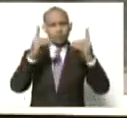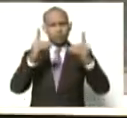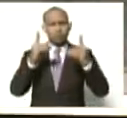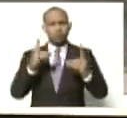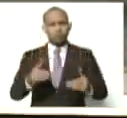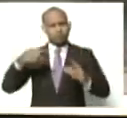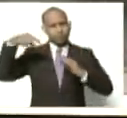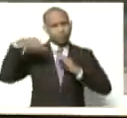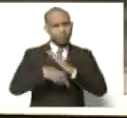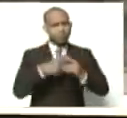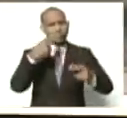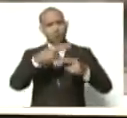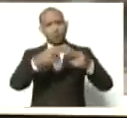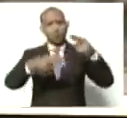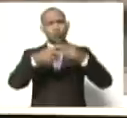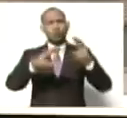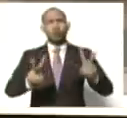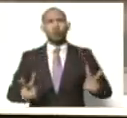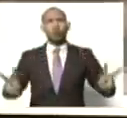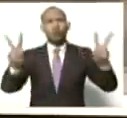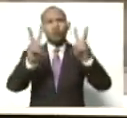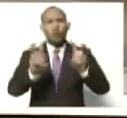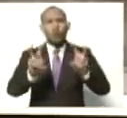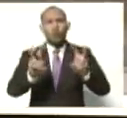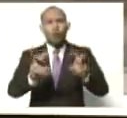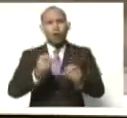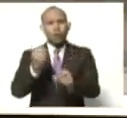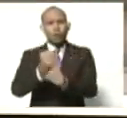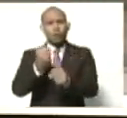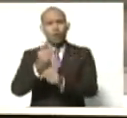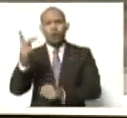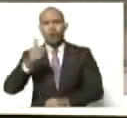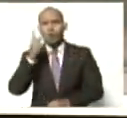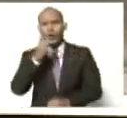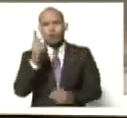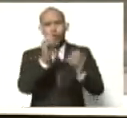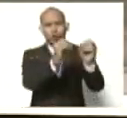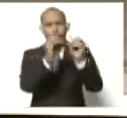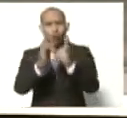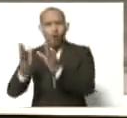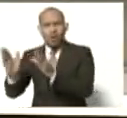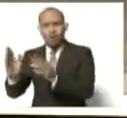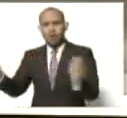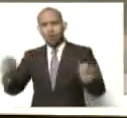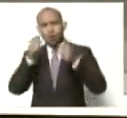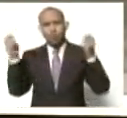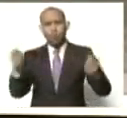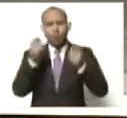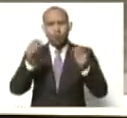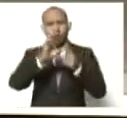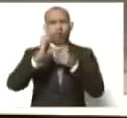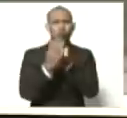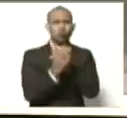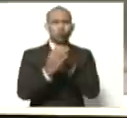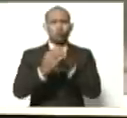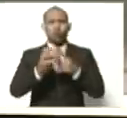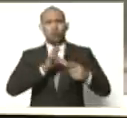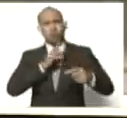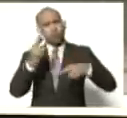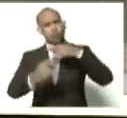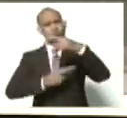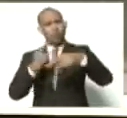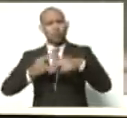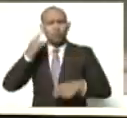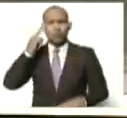para la construcción de la nueva hegemonía política, organizativa, popular y cultural de la Revolución